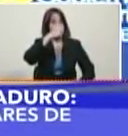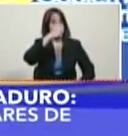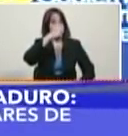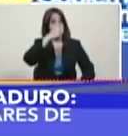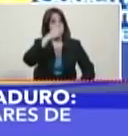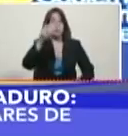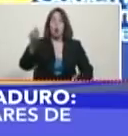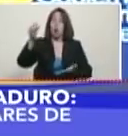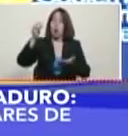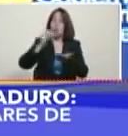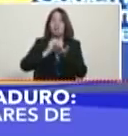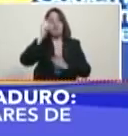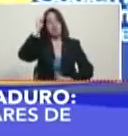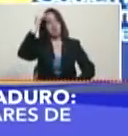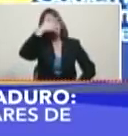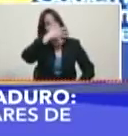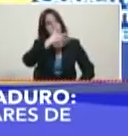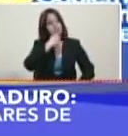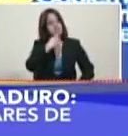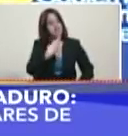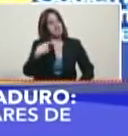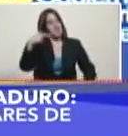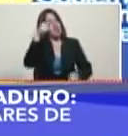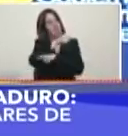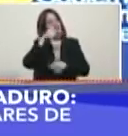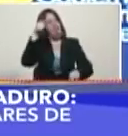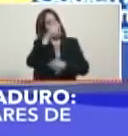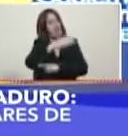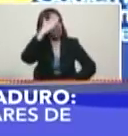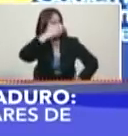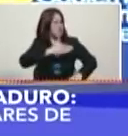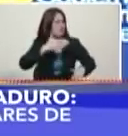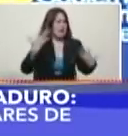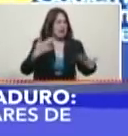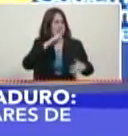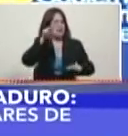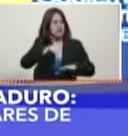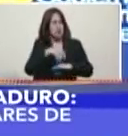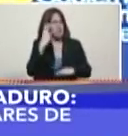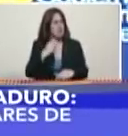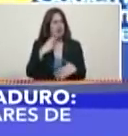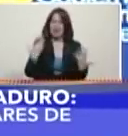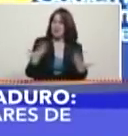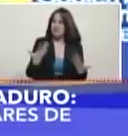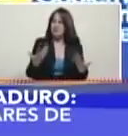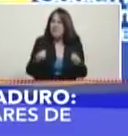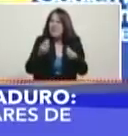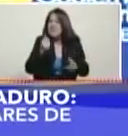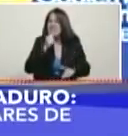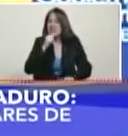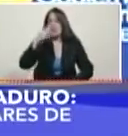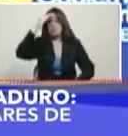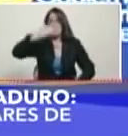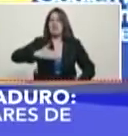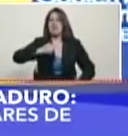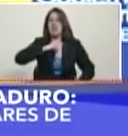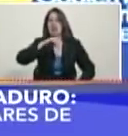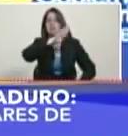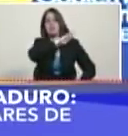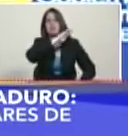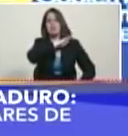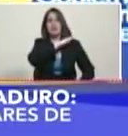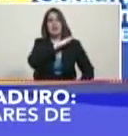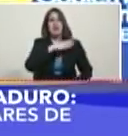comandante, otra vez Donald Trump, dándole órdenes a la Fuerza Armada Nacional Bolivariana. ¿Quién es el comandante jefe de la Fuerza Armada Nacional